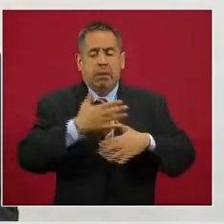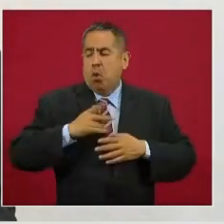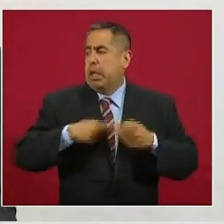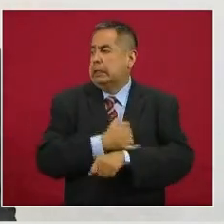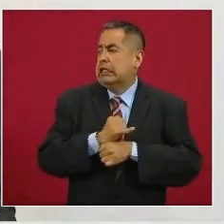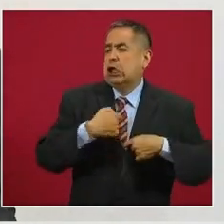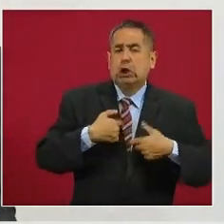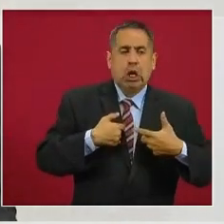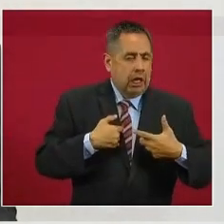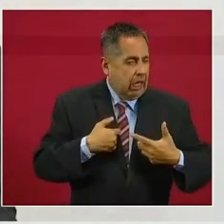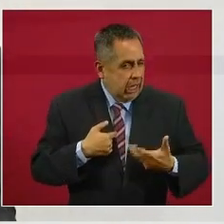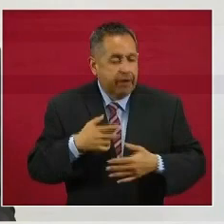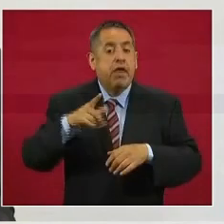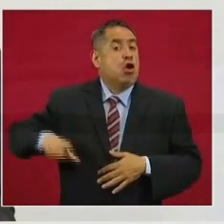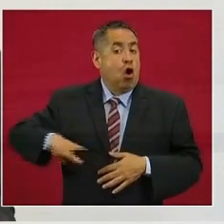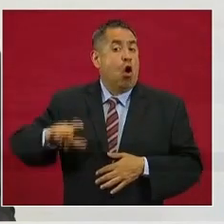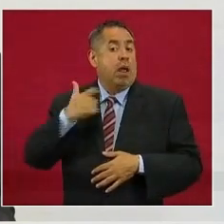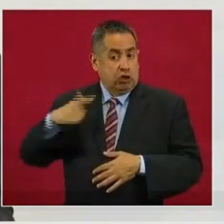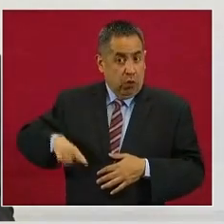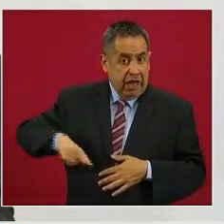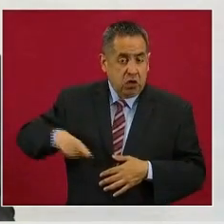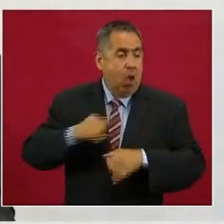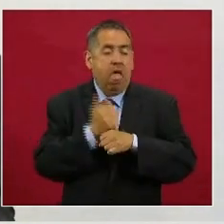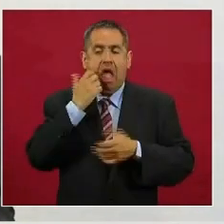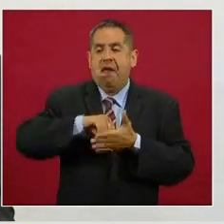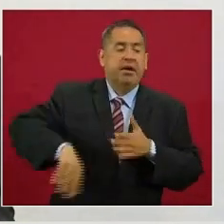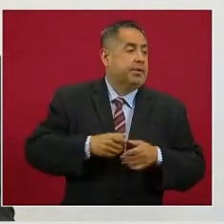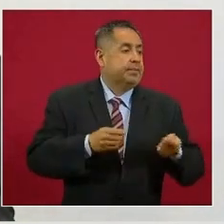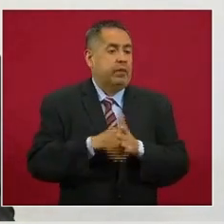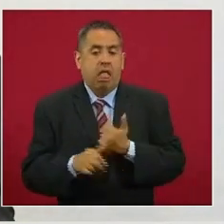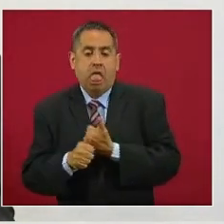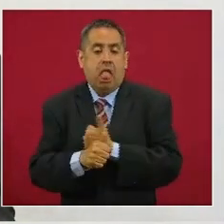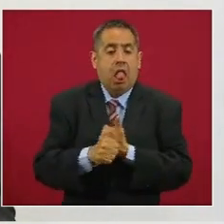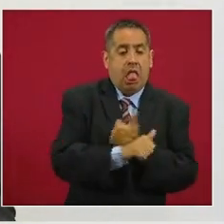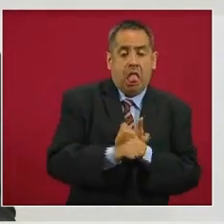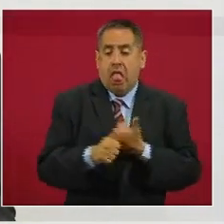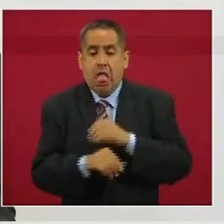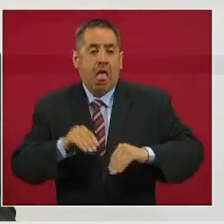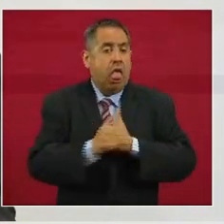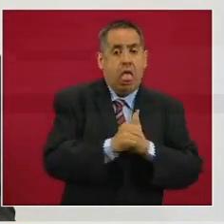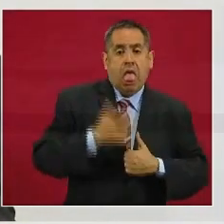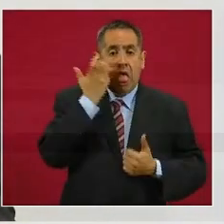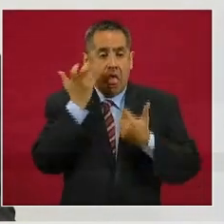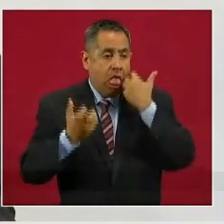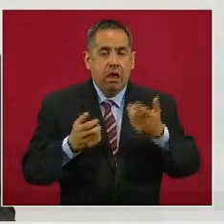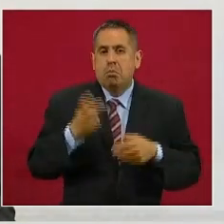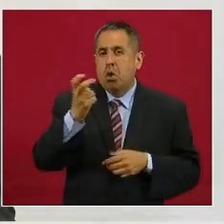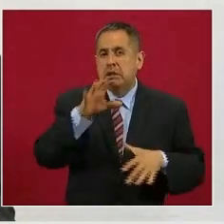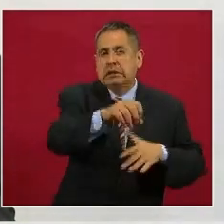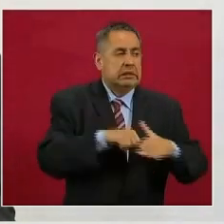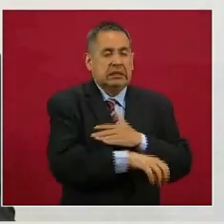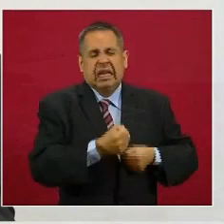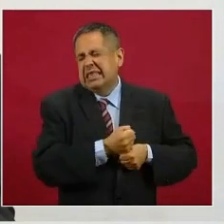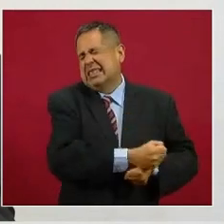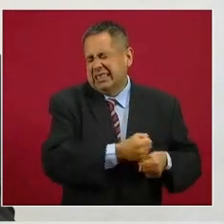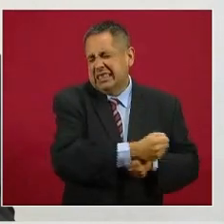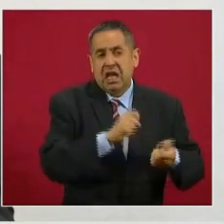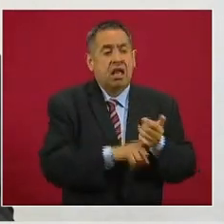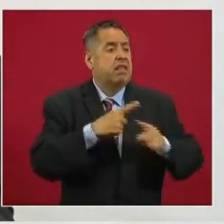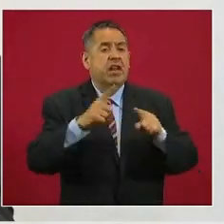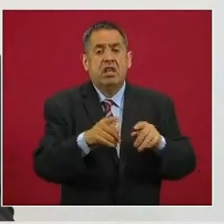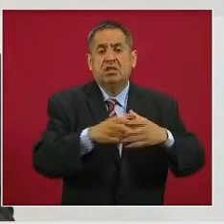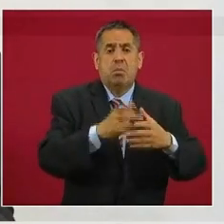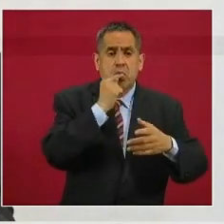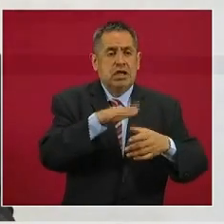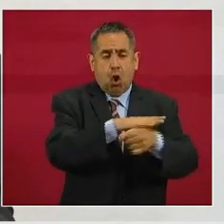caso. De esa manera, el gobierno de la República se convirtió en el operador de un encubrimiento generalizado, para lo cual detuvieron y torturaron masivamente a miembros de